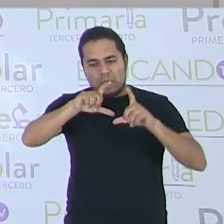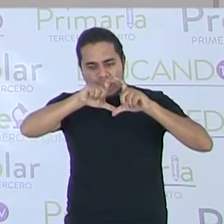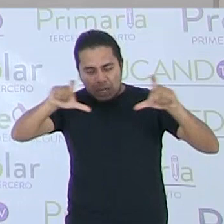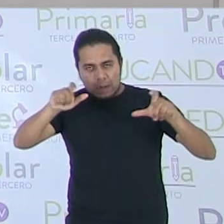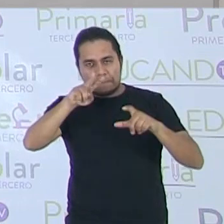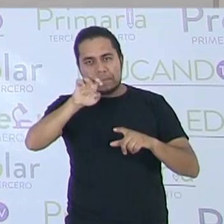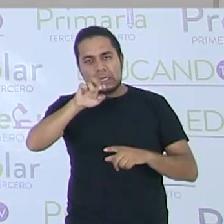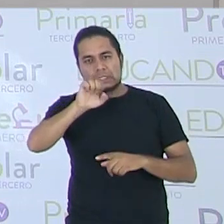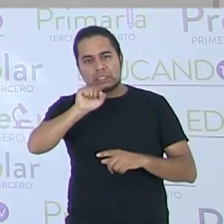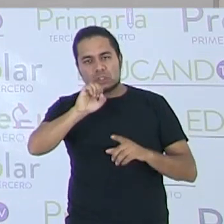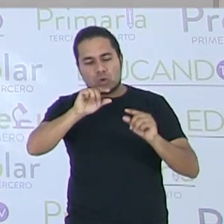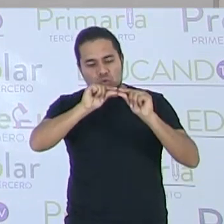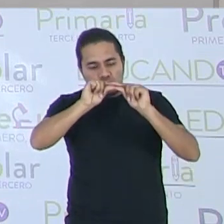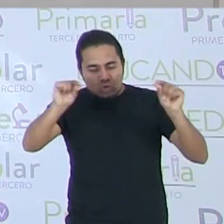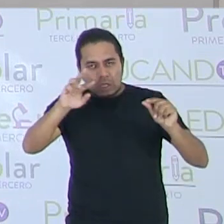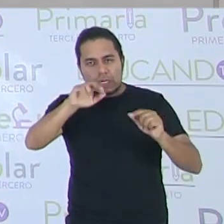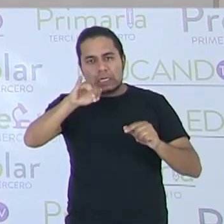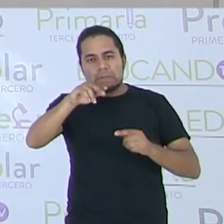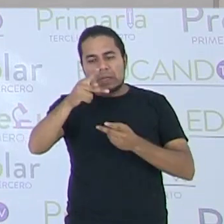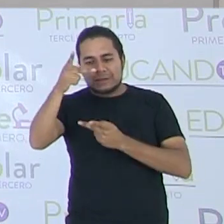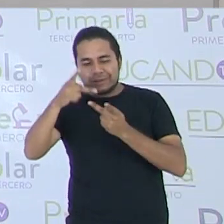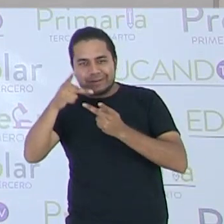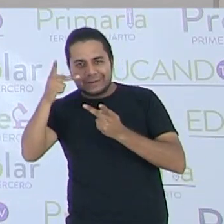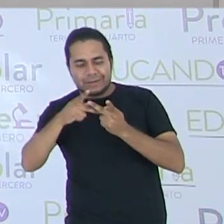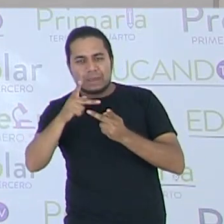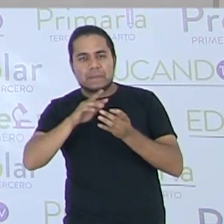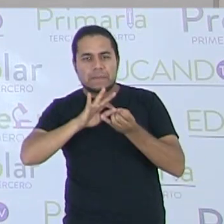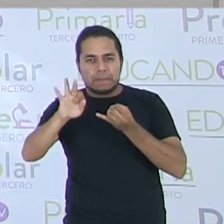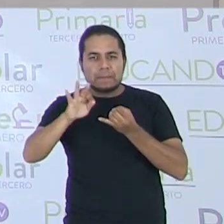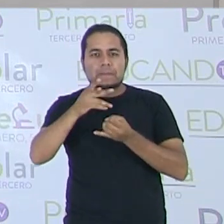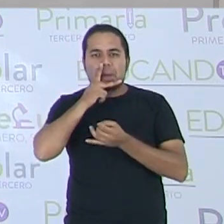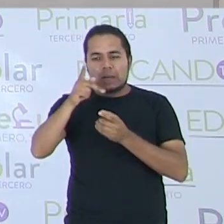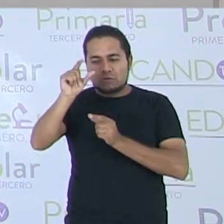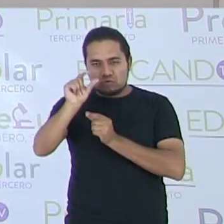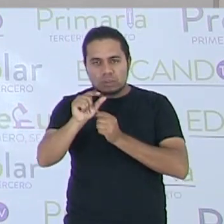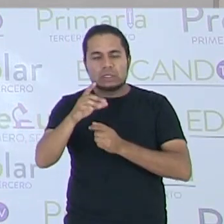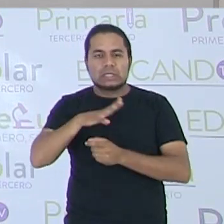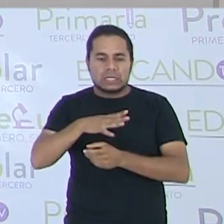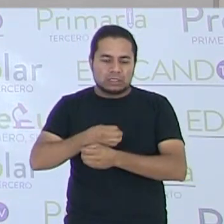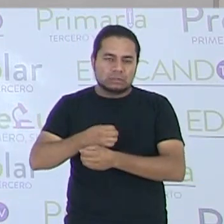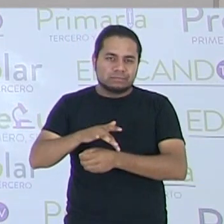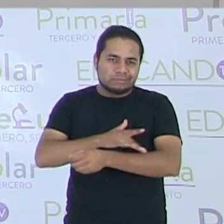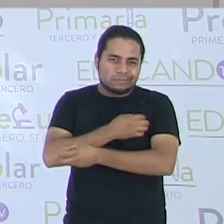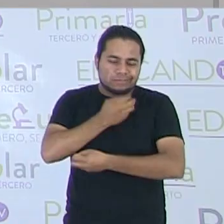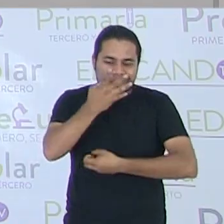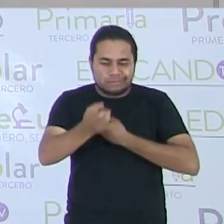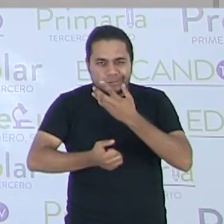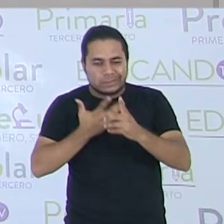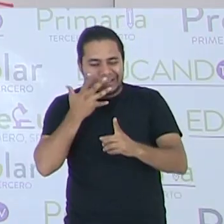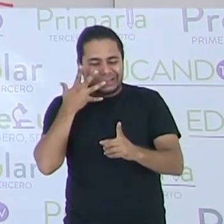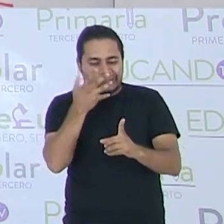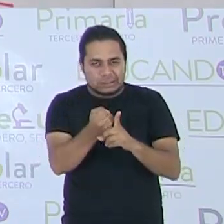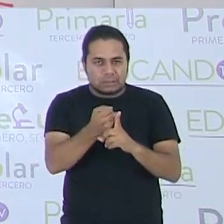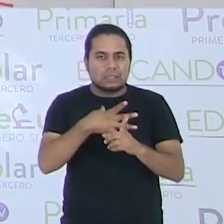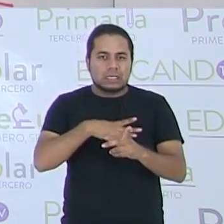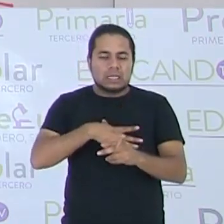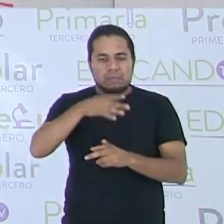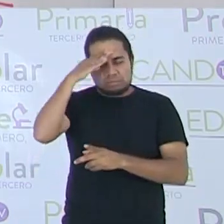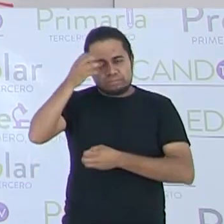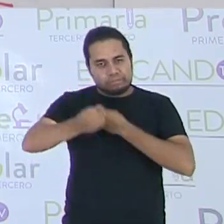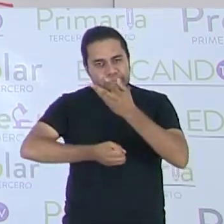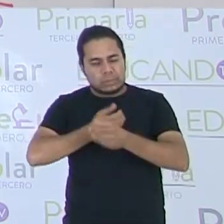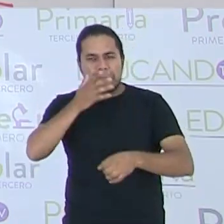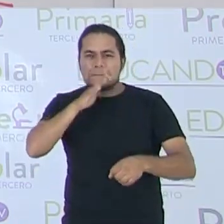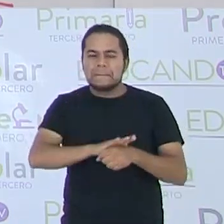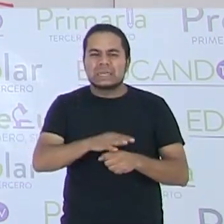la rima, expresan sentimientos, expresan emociones, expresan deseos, expresan pensamientos. Pero ¿qué